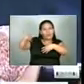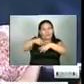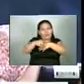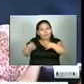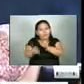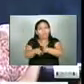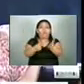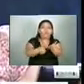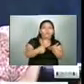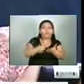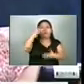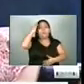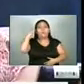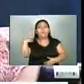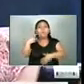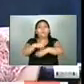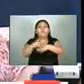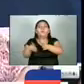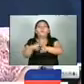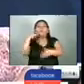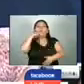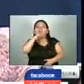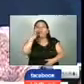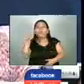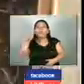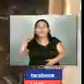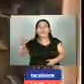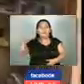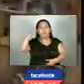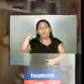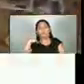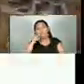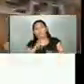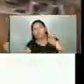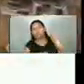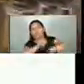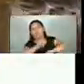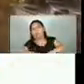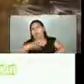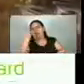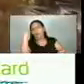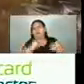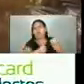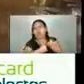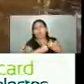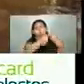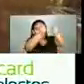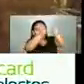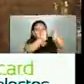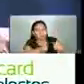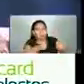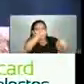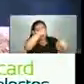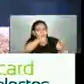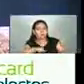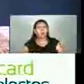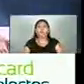Legislativo, ya que la diputada del FMLN, Marlene Funes, cuestionó anteriores refuerzos presupuestarios aprobados.